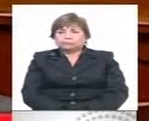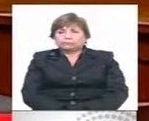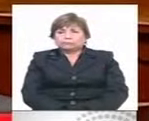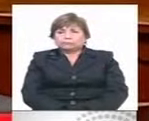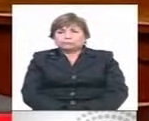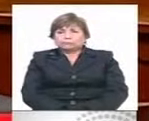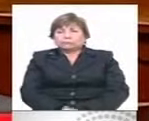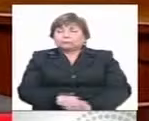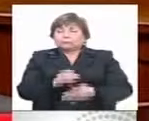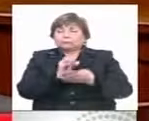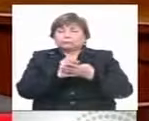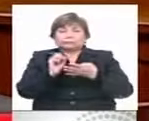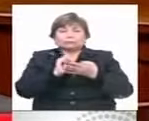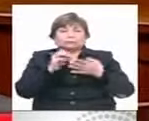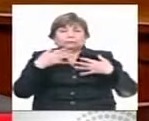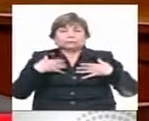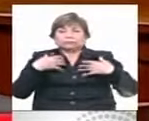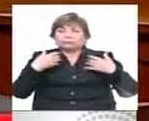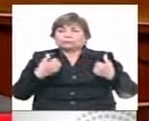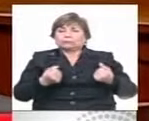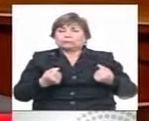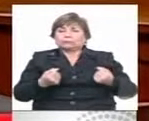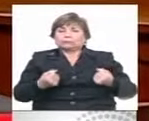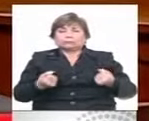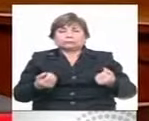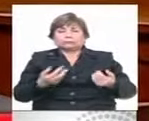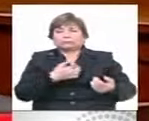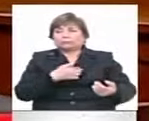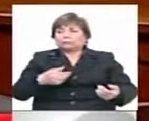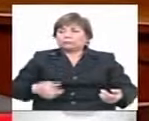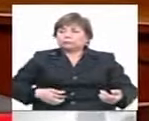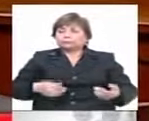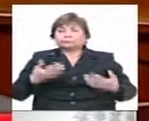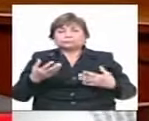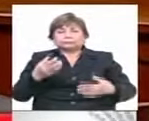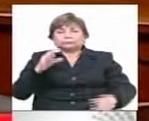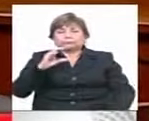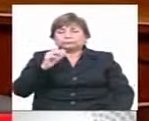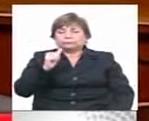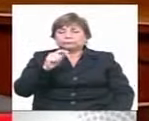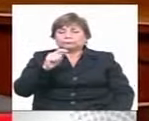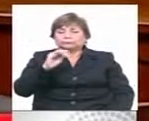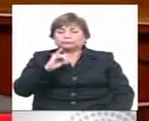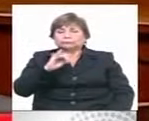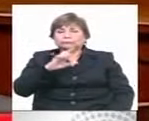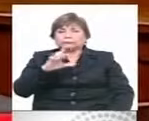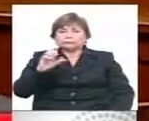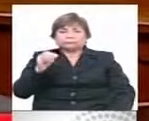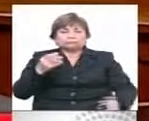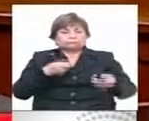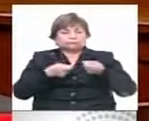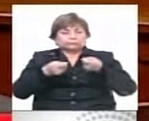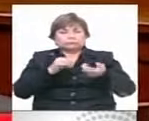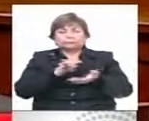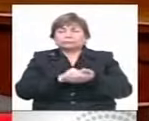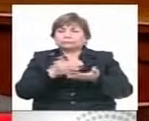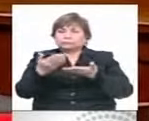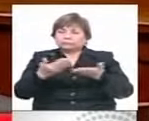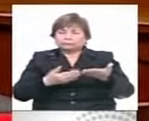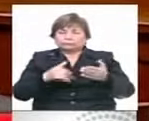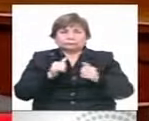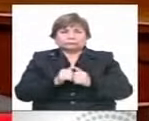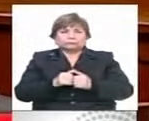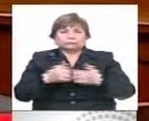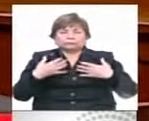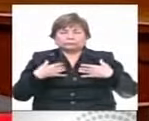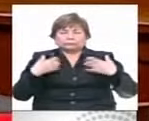Sistema de salud unificado. El gobierno del presidente Castillo apuesta por democratizar la prestación de los servicios